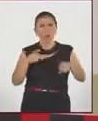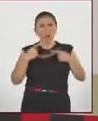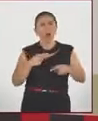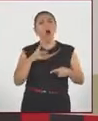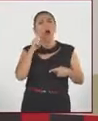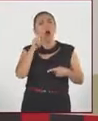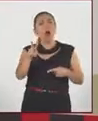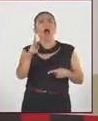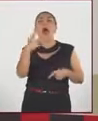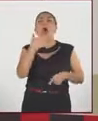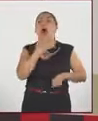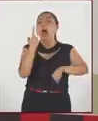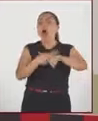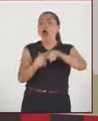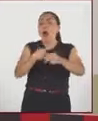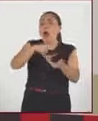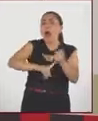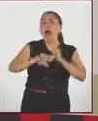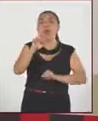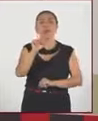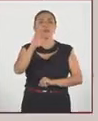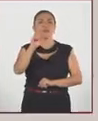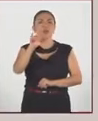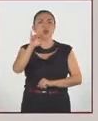tienen escoliosis.